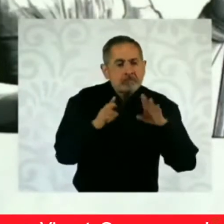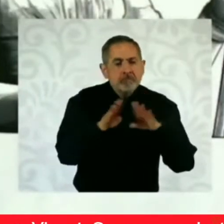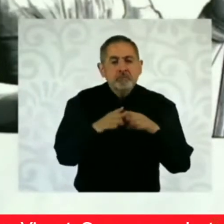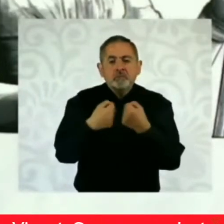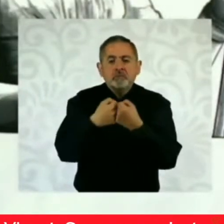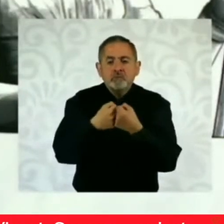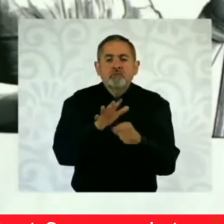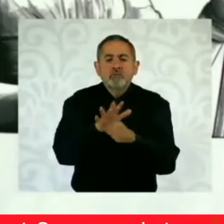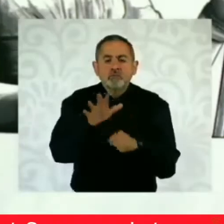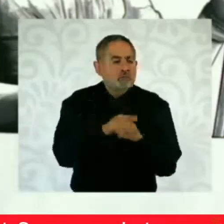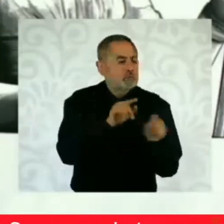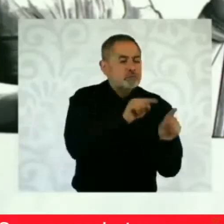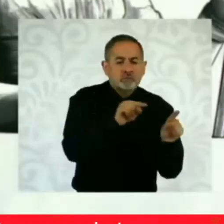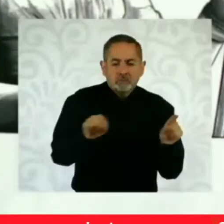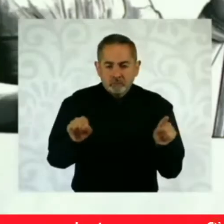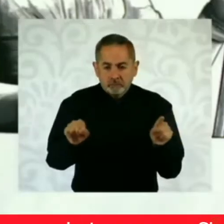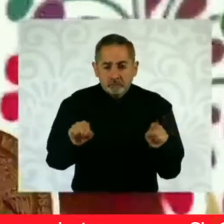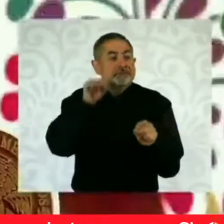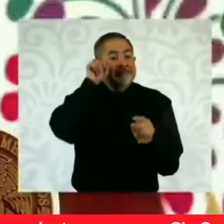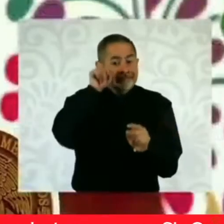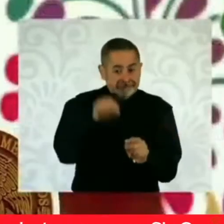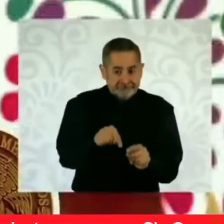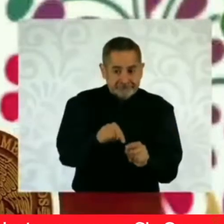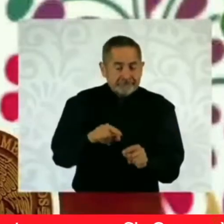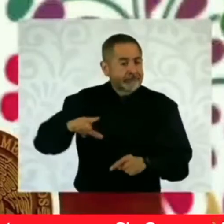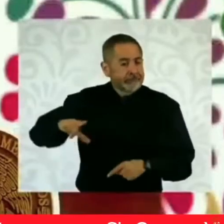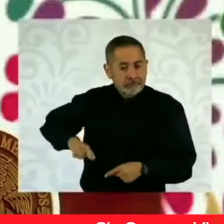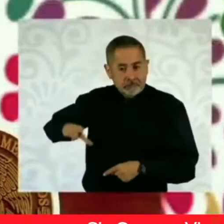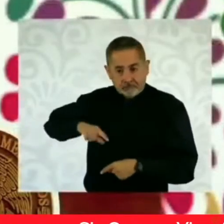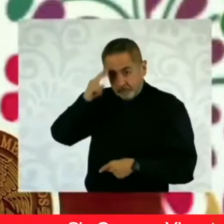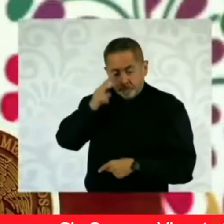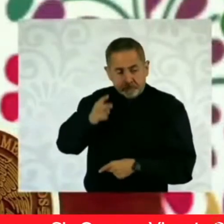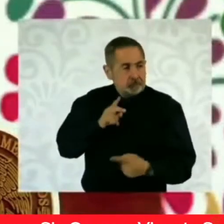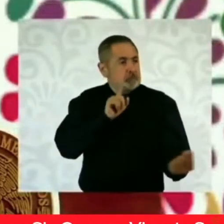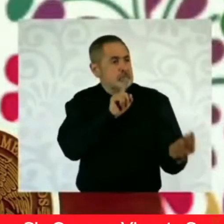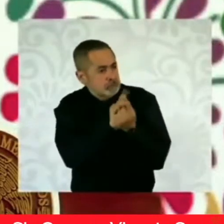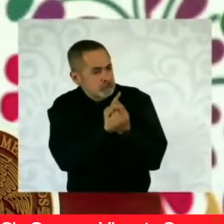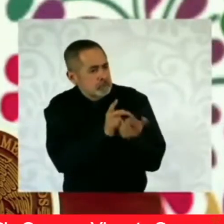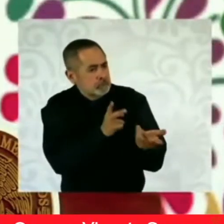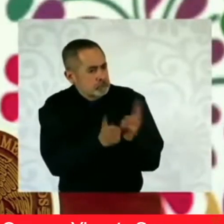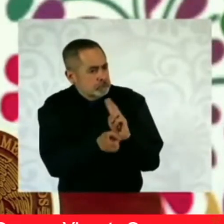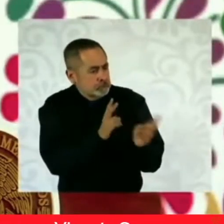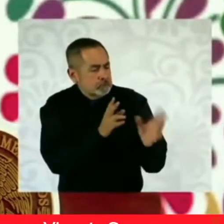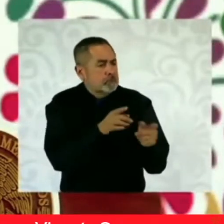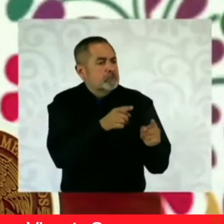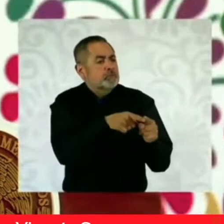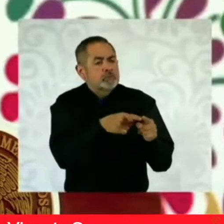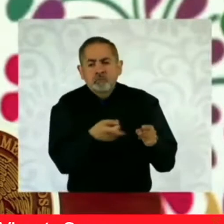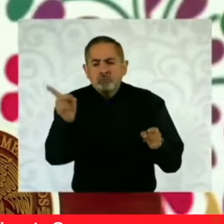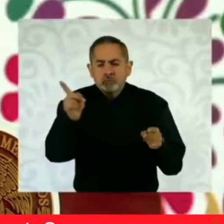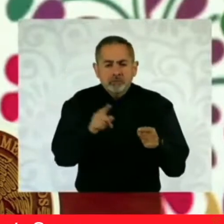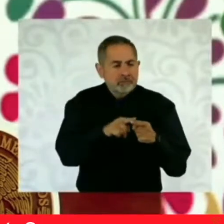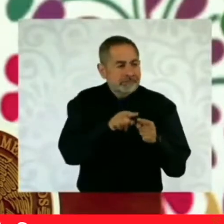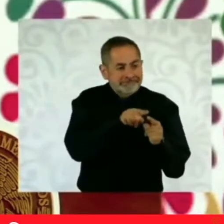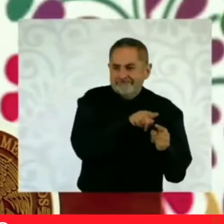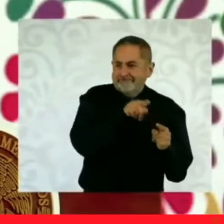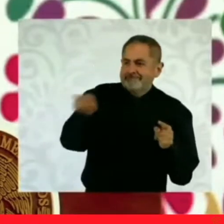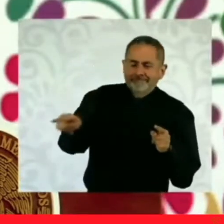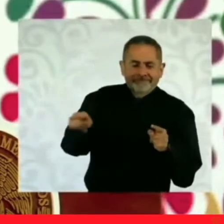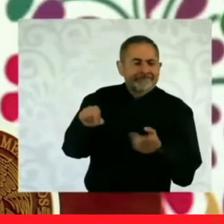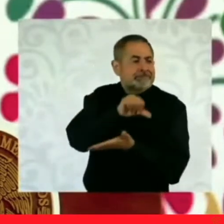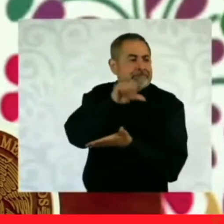qué frontera van a llegar. Ahí va a haber personal del gobierno de México y los va a orientar a dirigirse al centro de